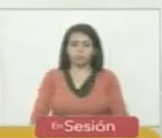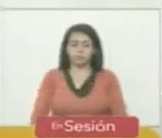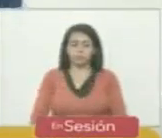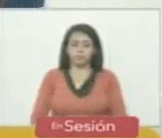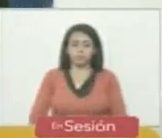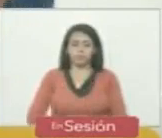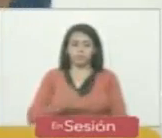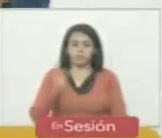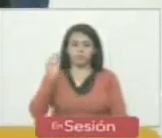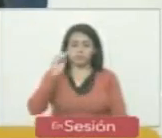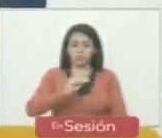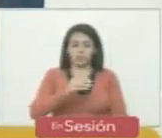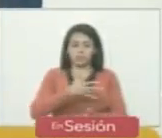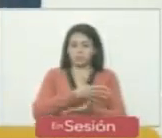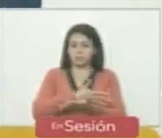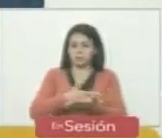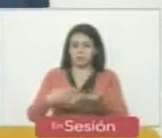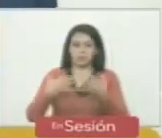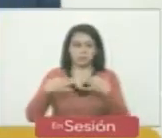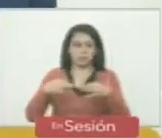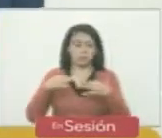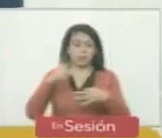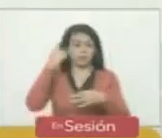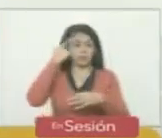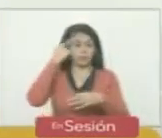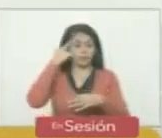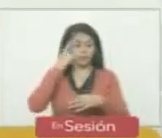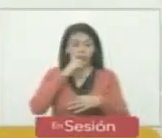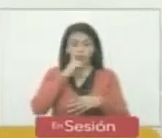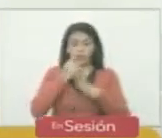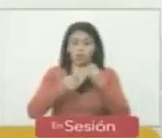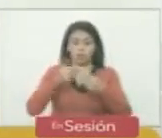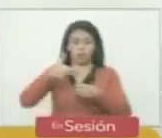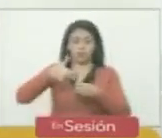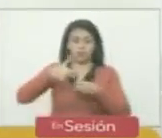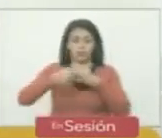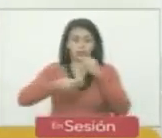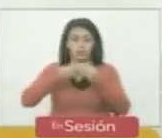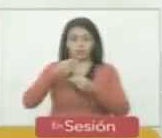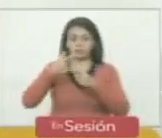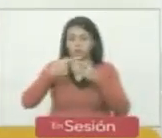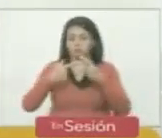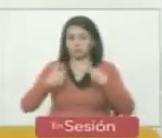Con la mayor sangre fría, sabiendo que casi no tenían combustible, hicieron lo que hicieron.